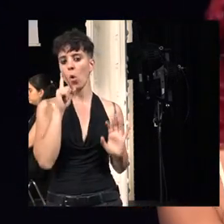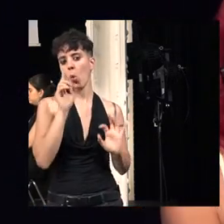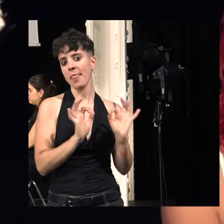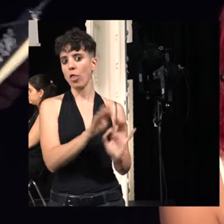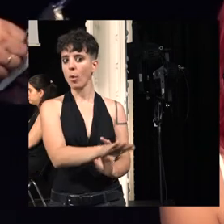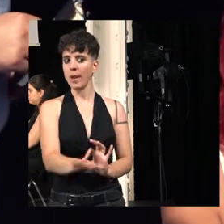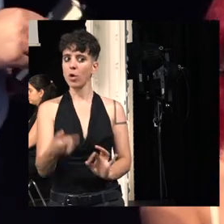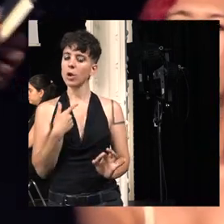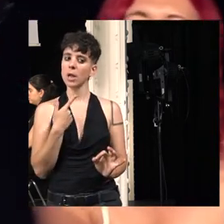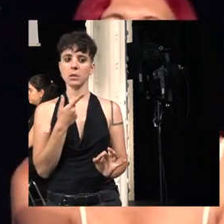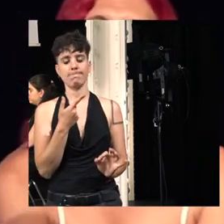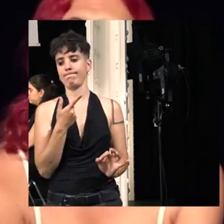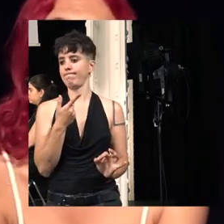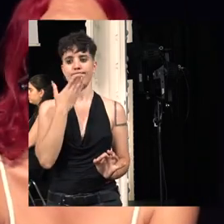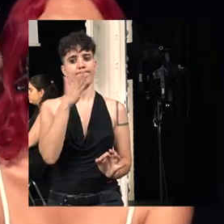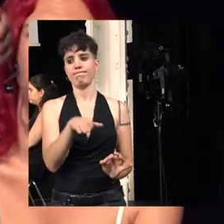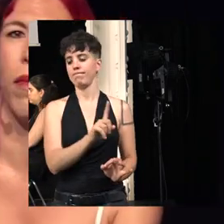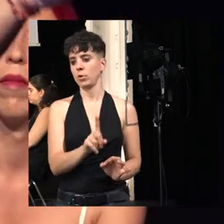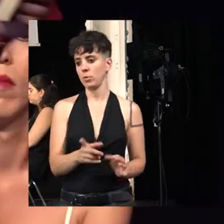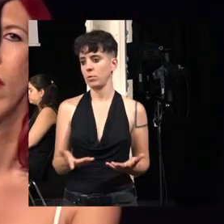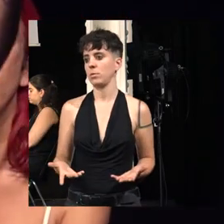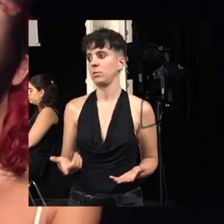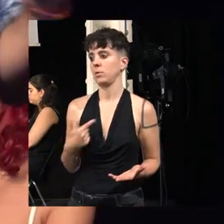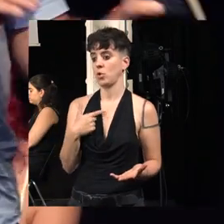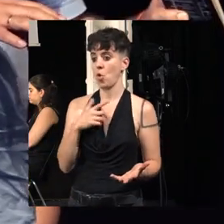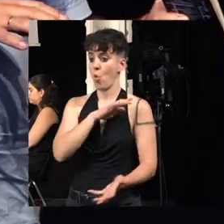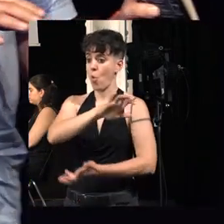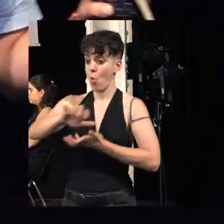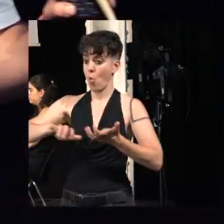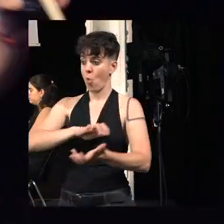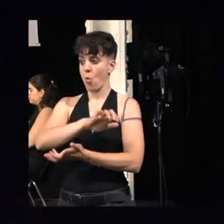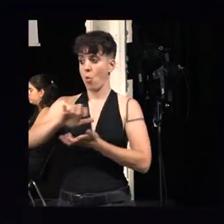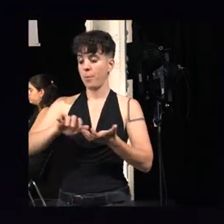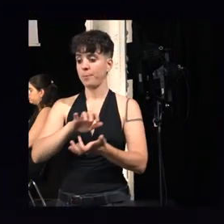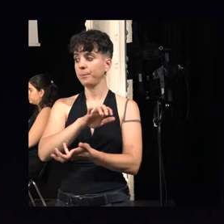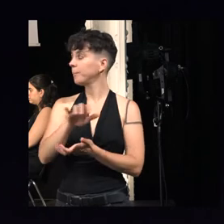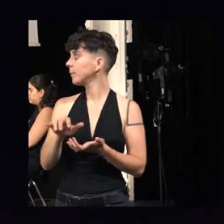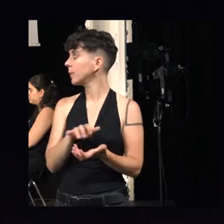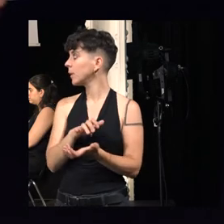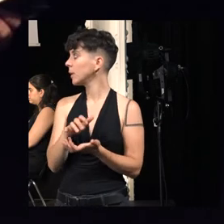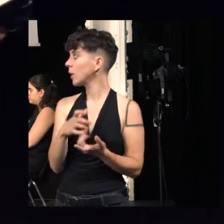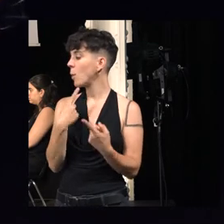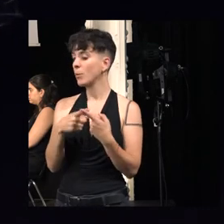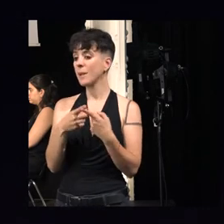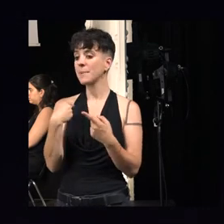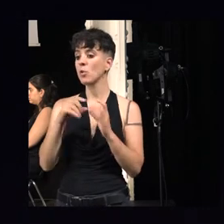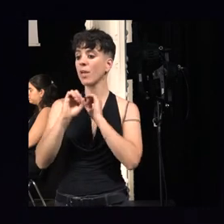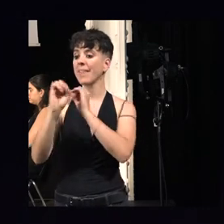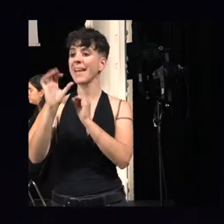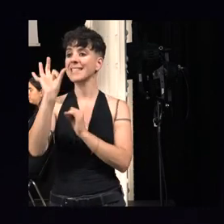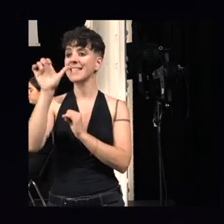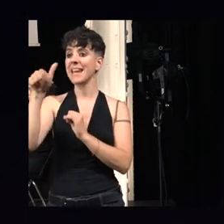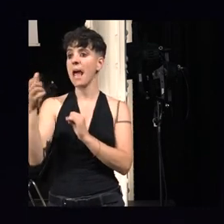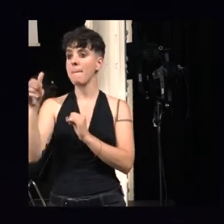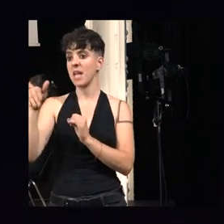En su momento se genera un revuelo porque esto pertenecía al SENAME, que es el Servicio Nacional de